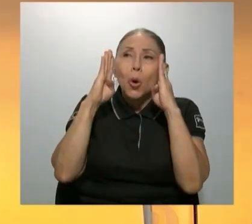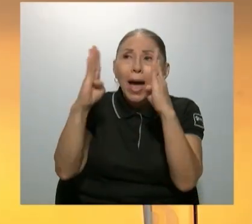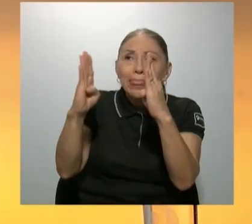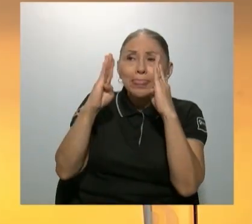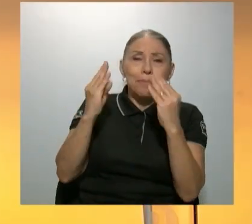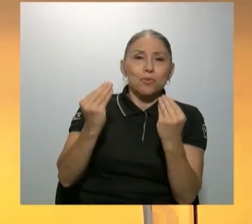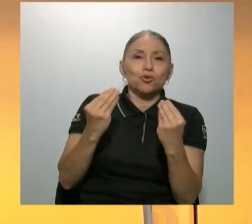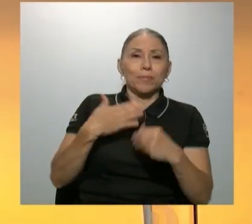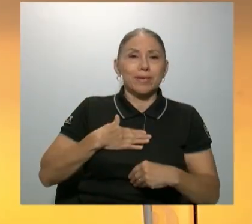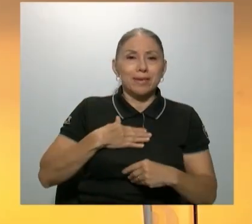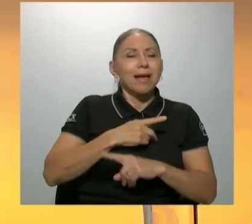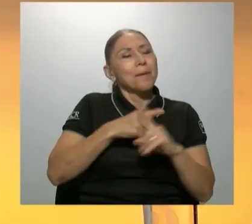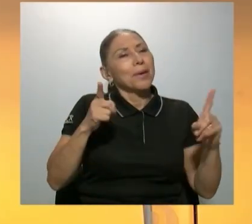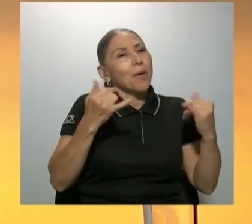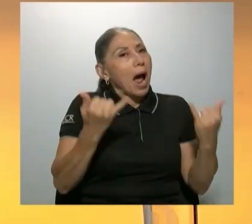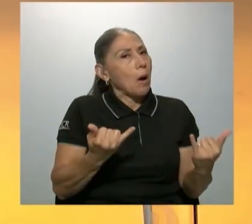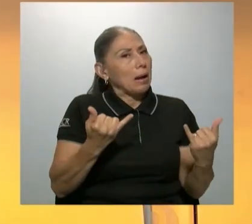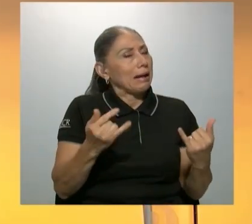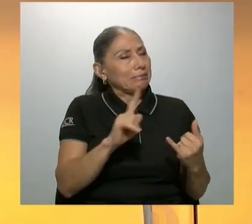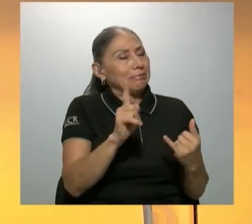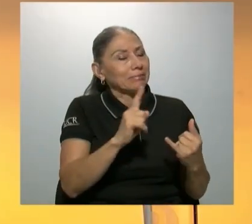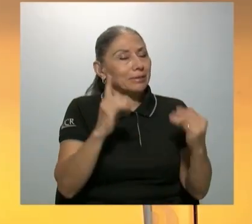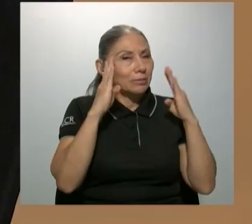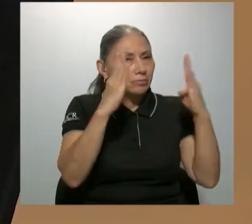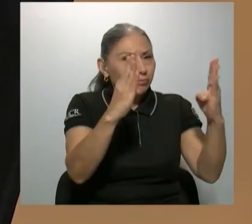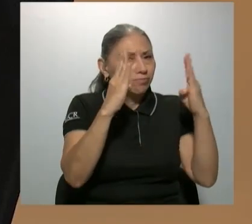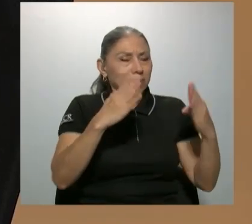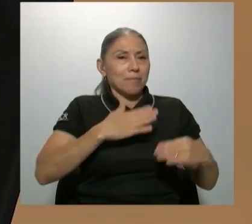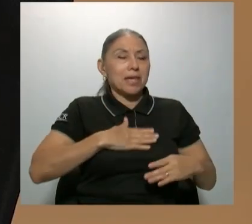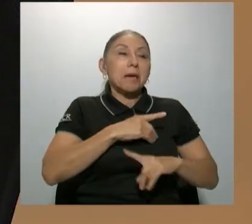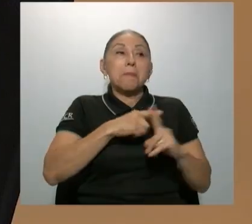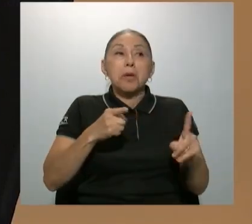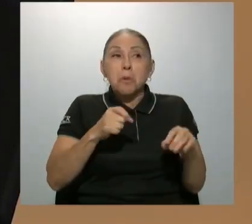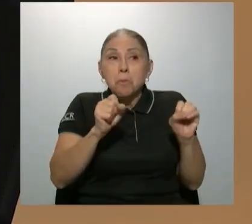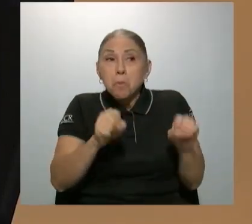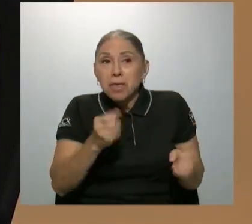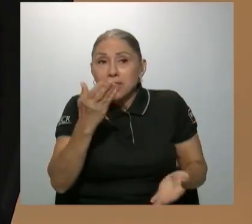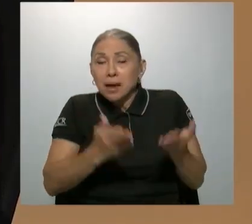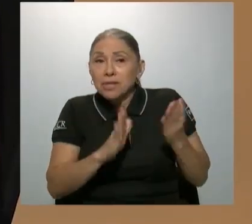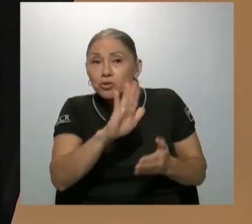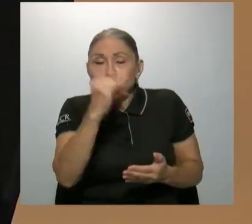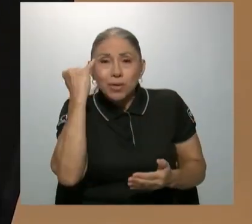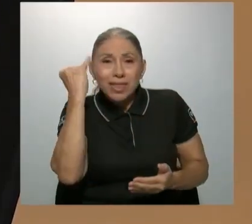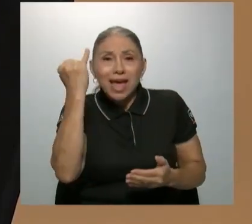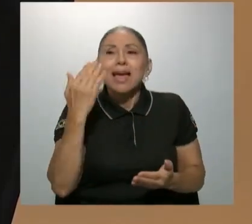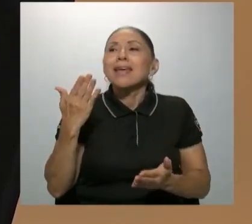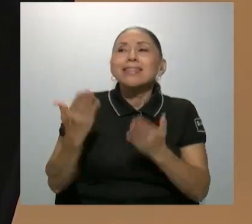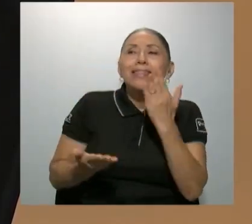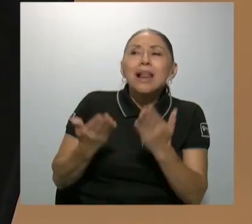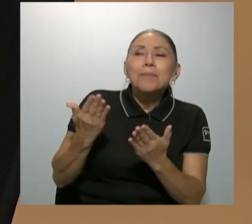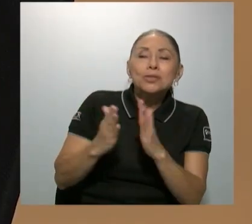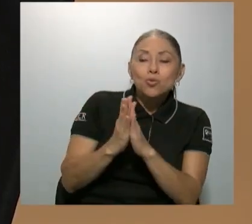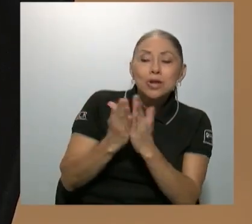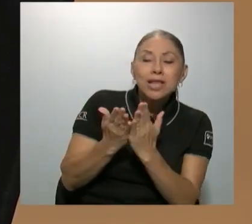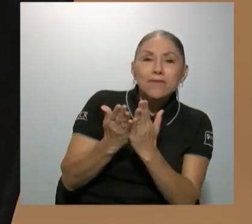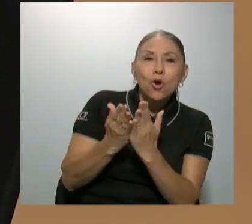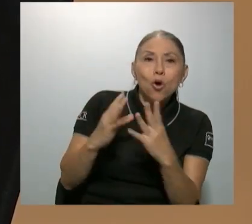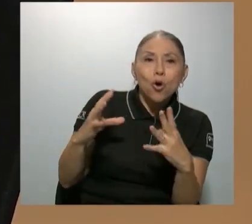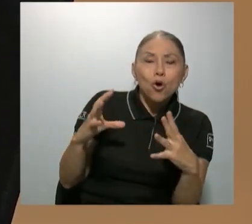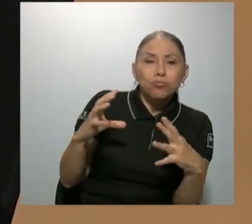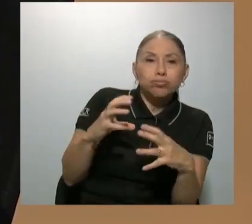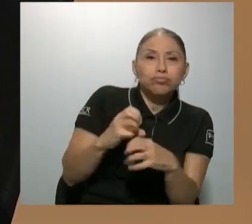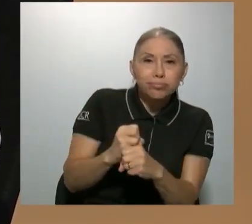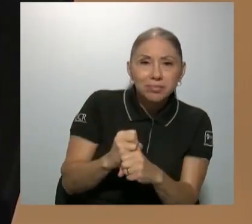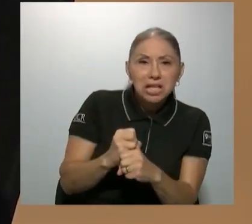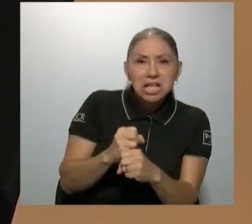voy a ver de qué manera podemos acoger su idea. Tal vez un libro colectivo en que a 6, 7 personas participen con